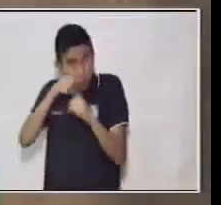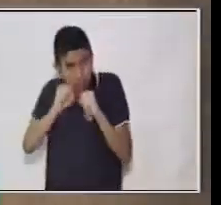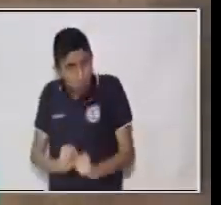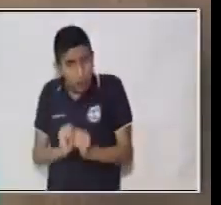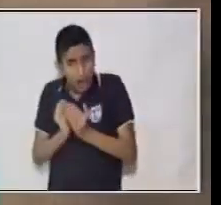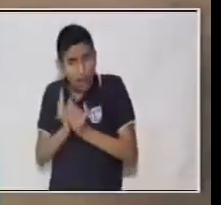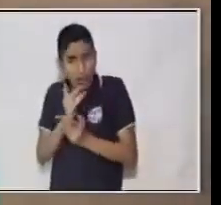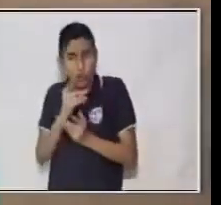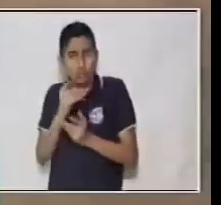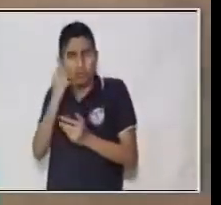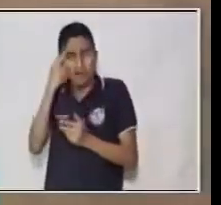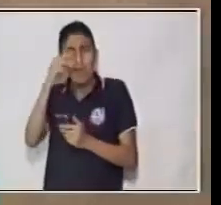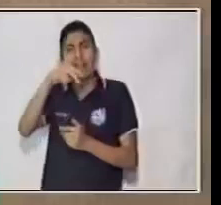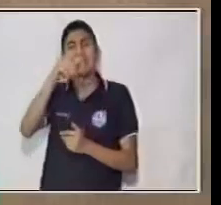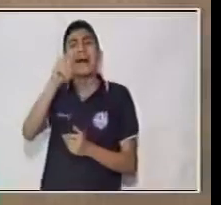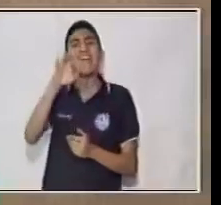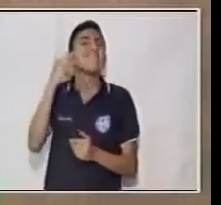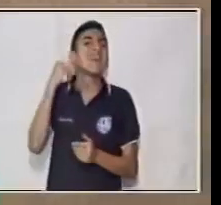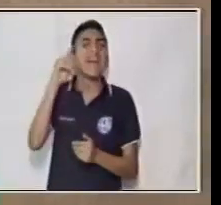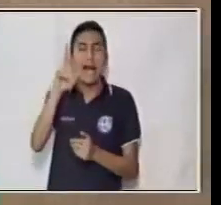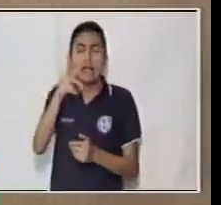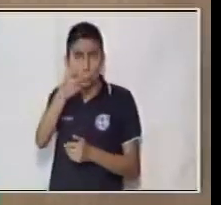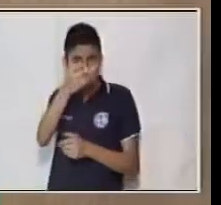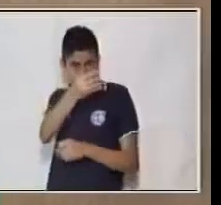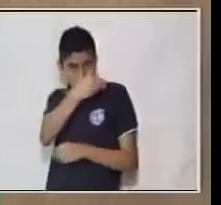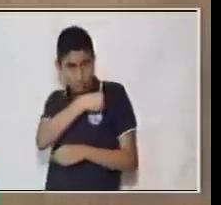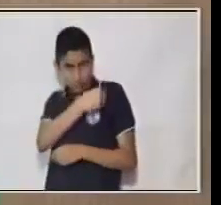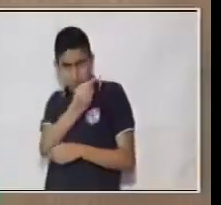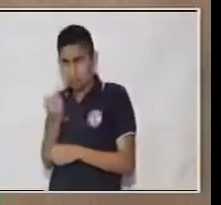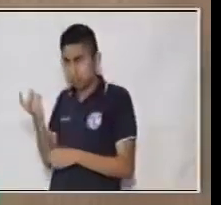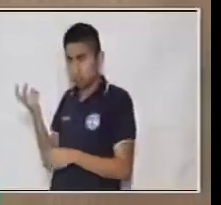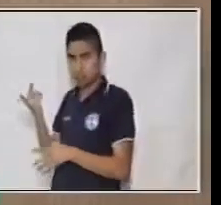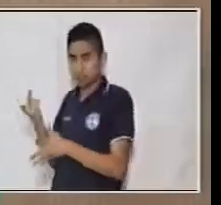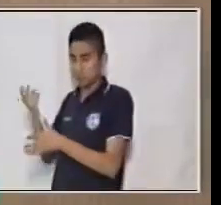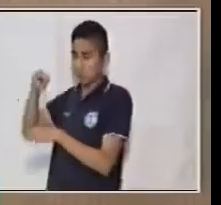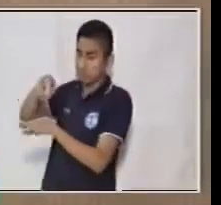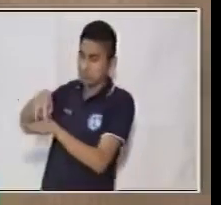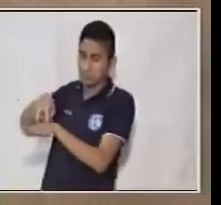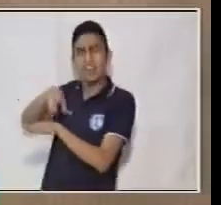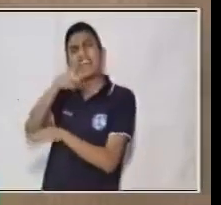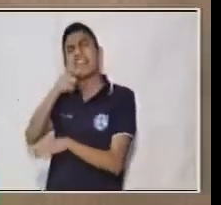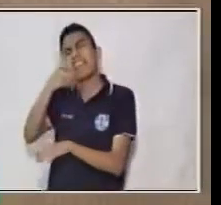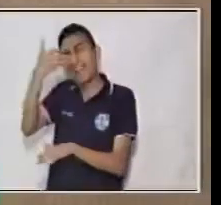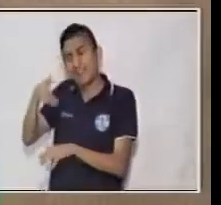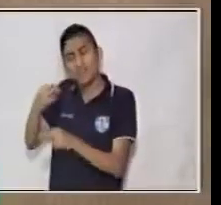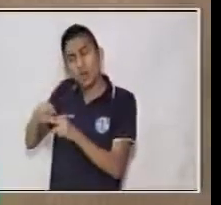a navegar. ¿Quién soy?